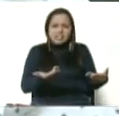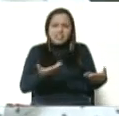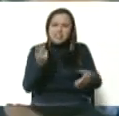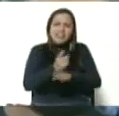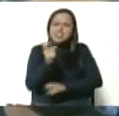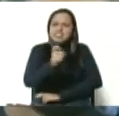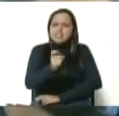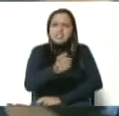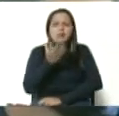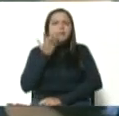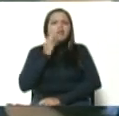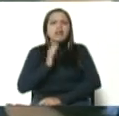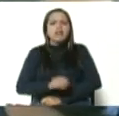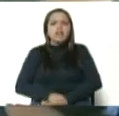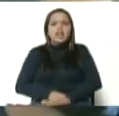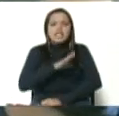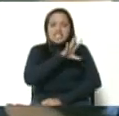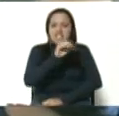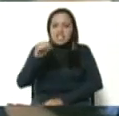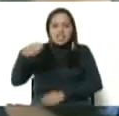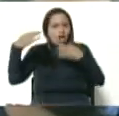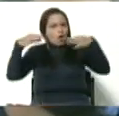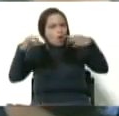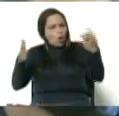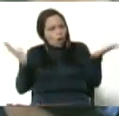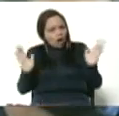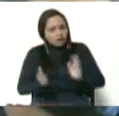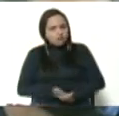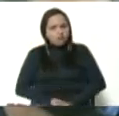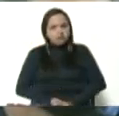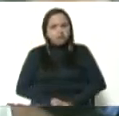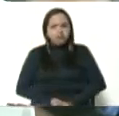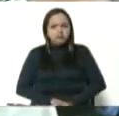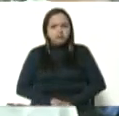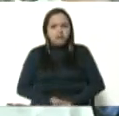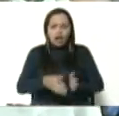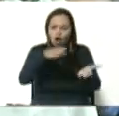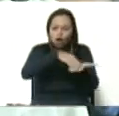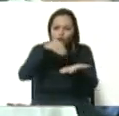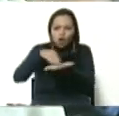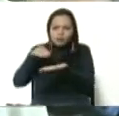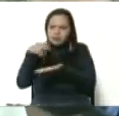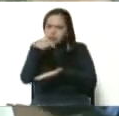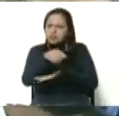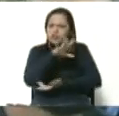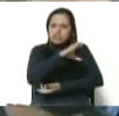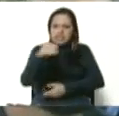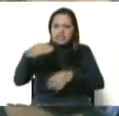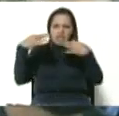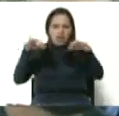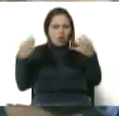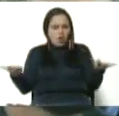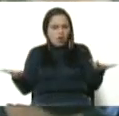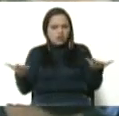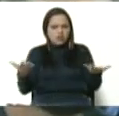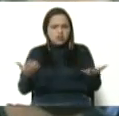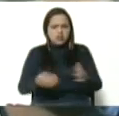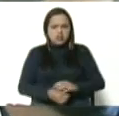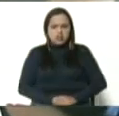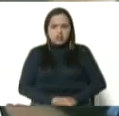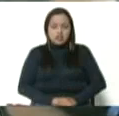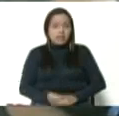menos 500 hojas o 500 folios. Sacarle copia en esto significa la ruina de los